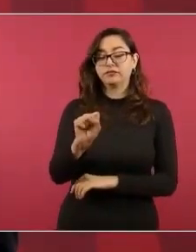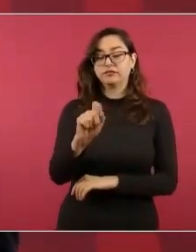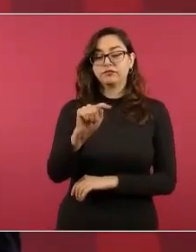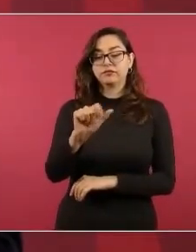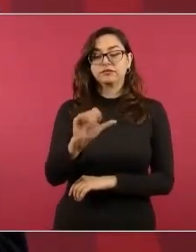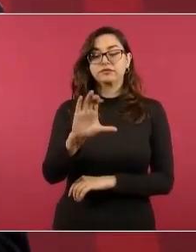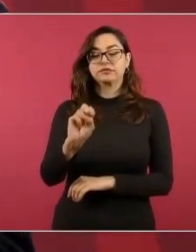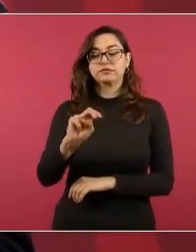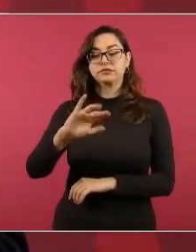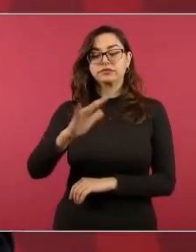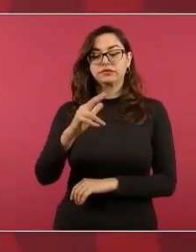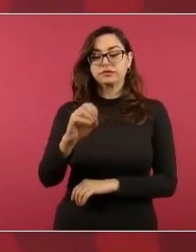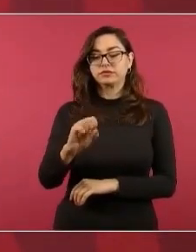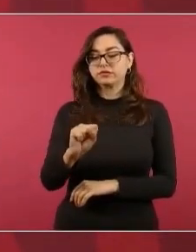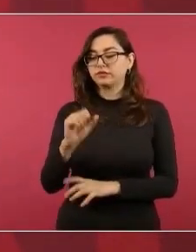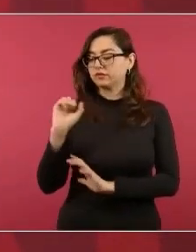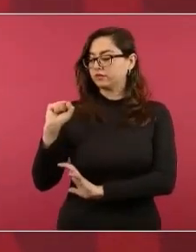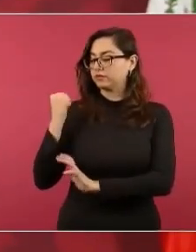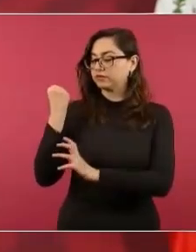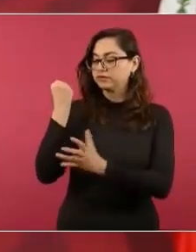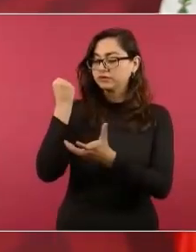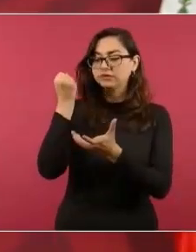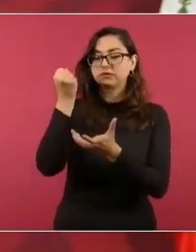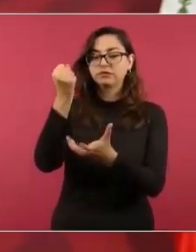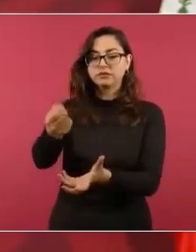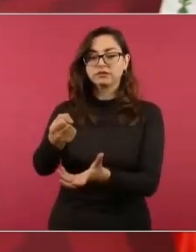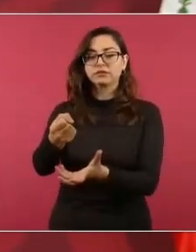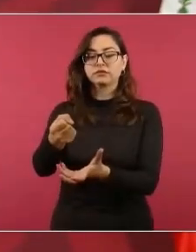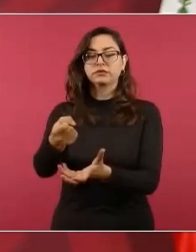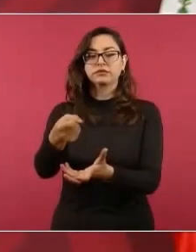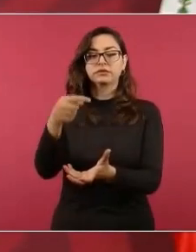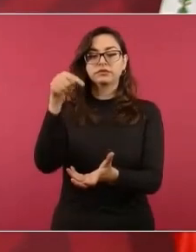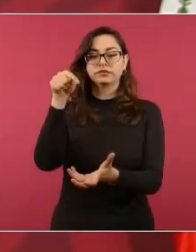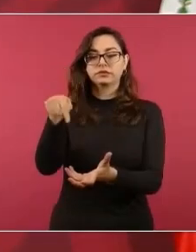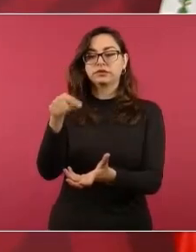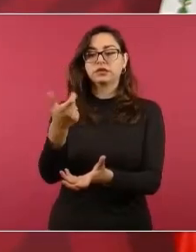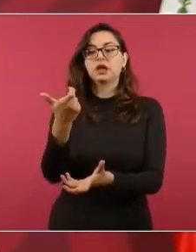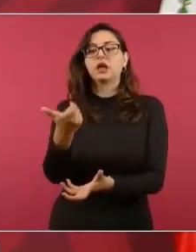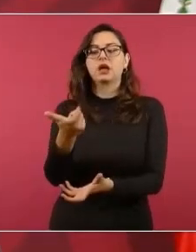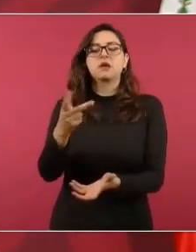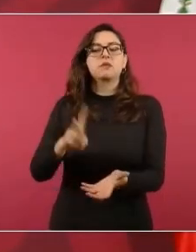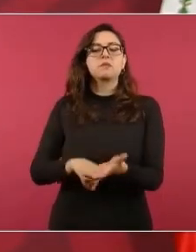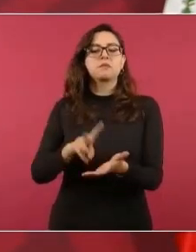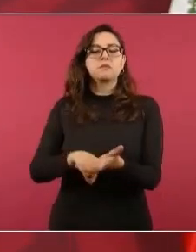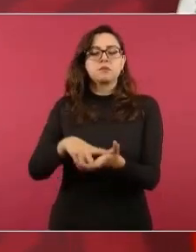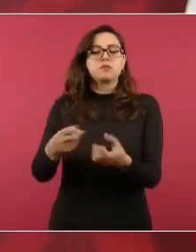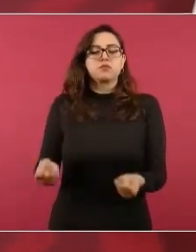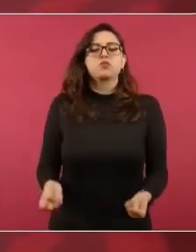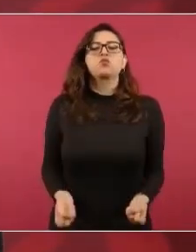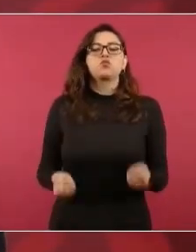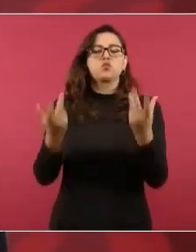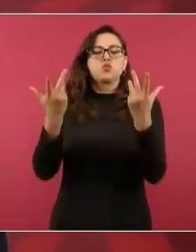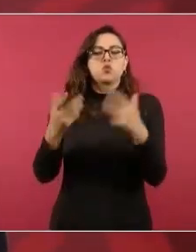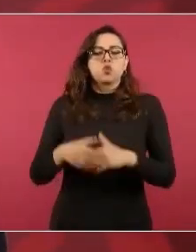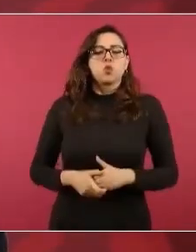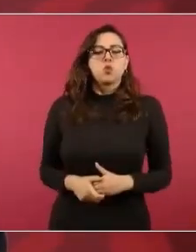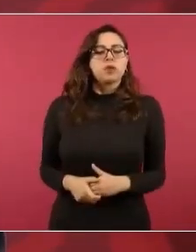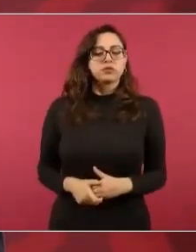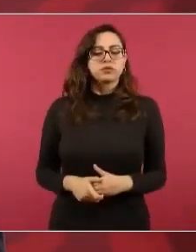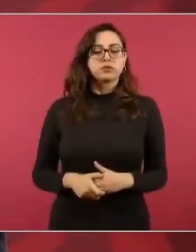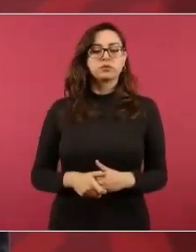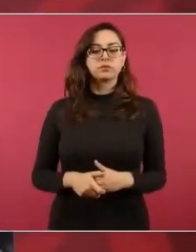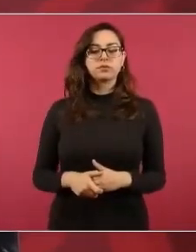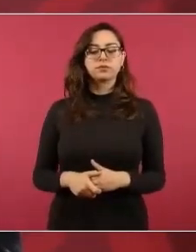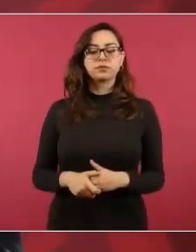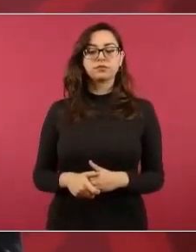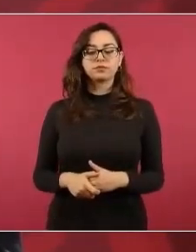es el equivalente a lo que se